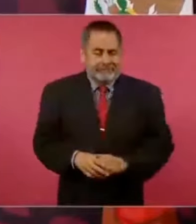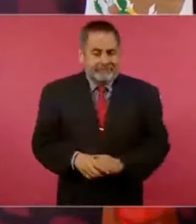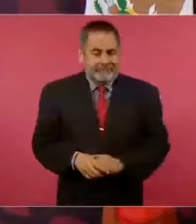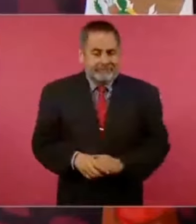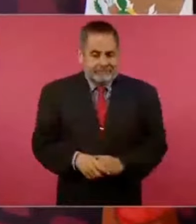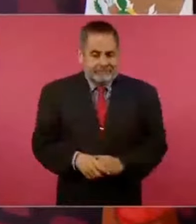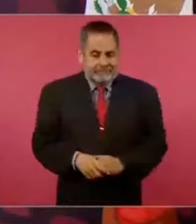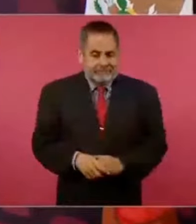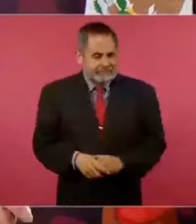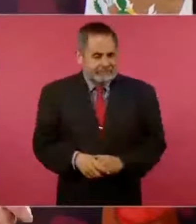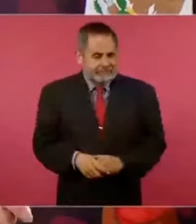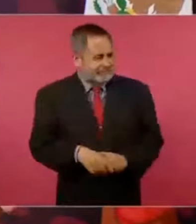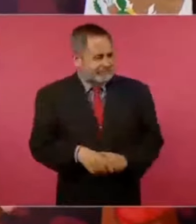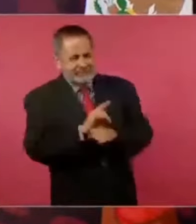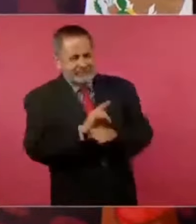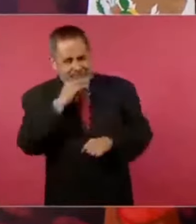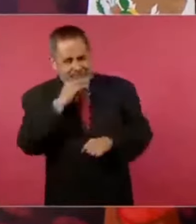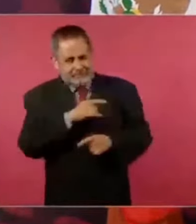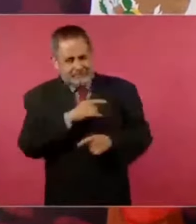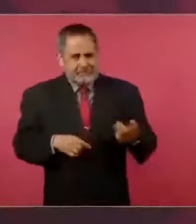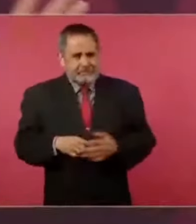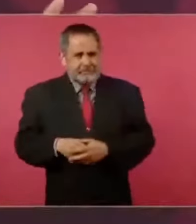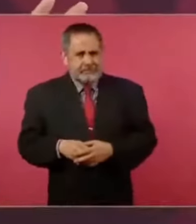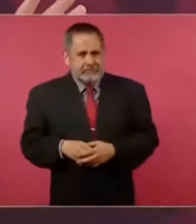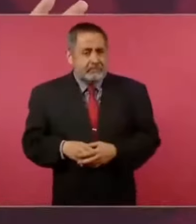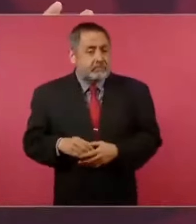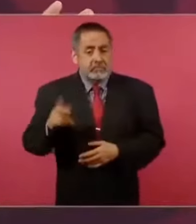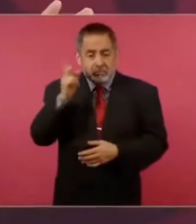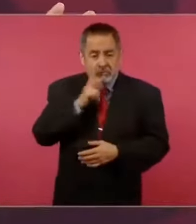sin una prueba de nada.